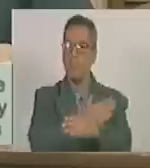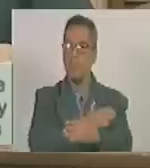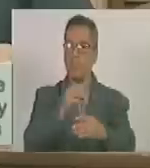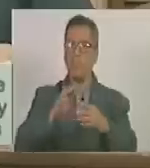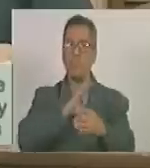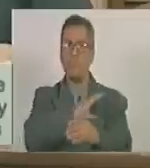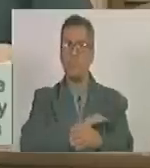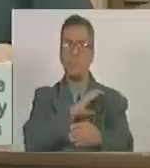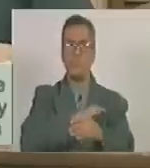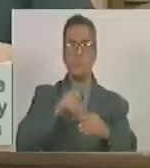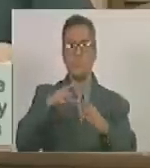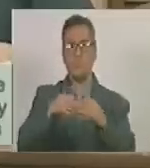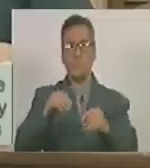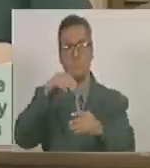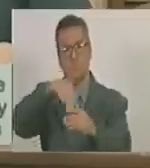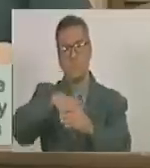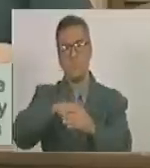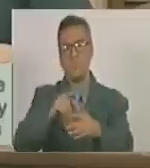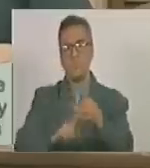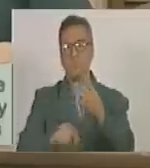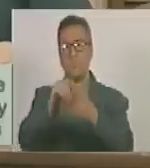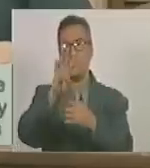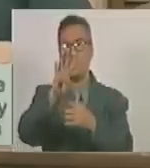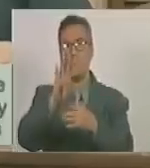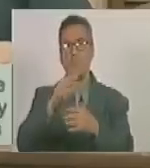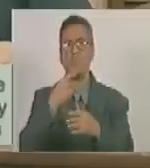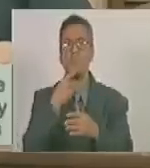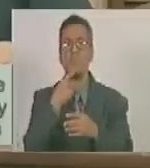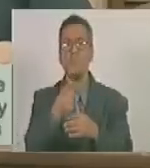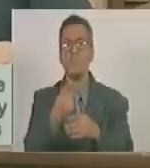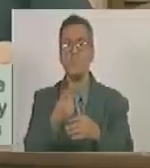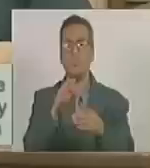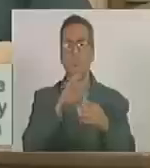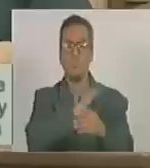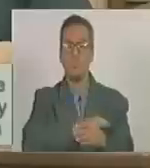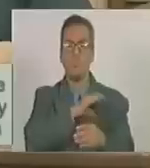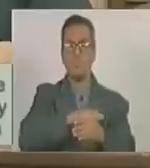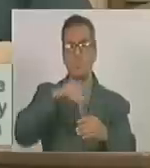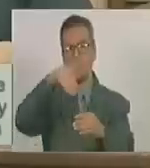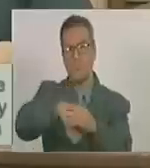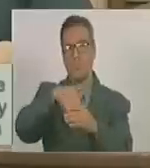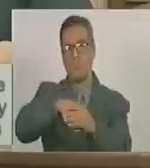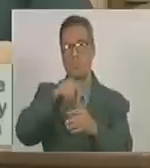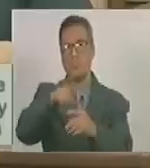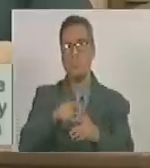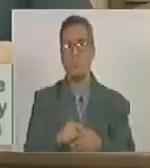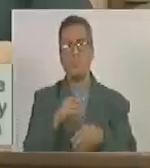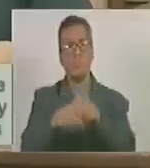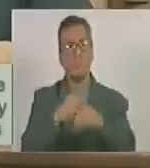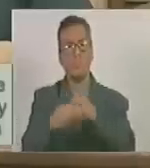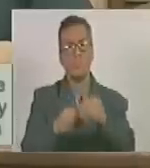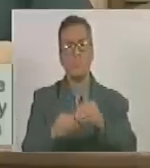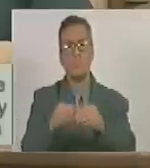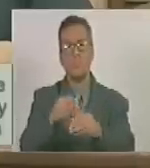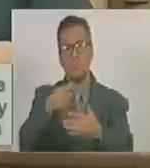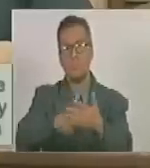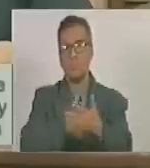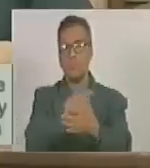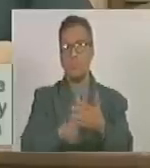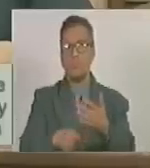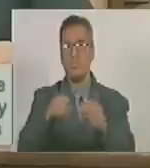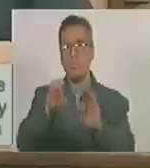la Comisión Electoral. 4. Pronunciamiento de la Comisión Electoral relativo a la impugnación del